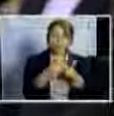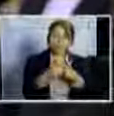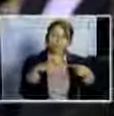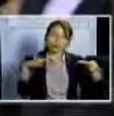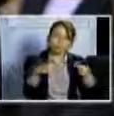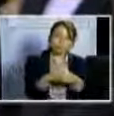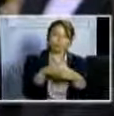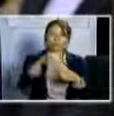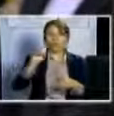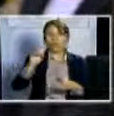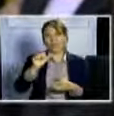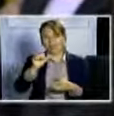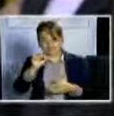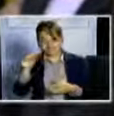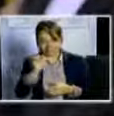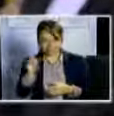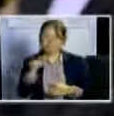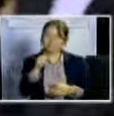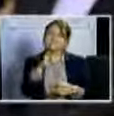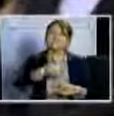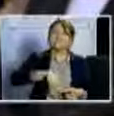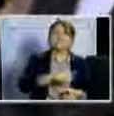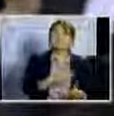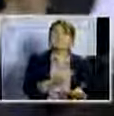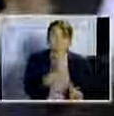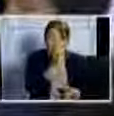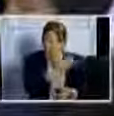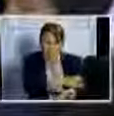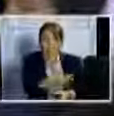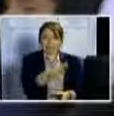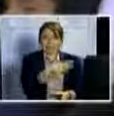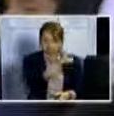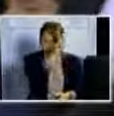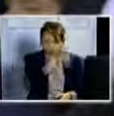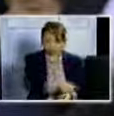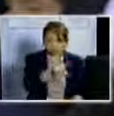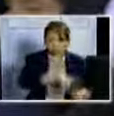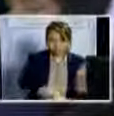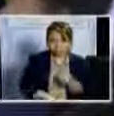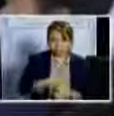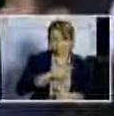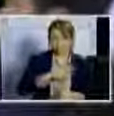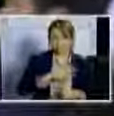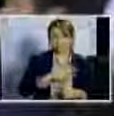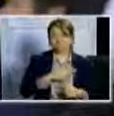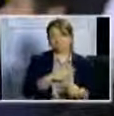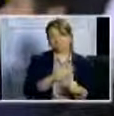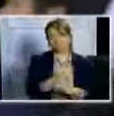hoy en día? El hecho de que ya tengan armas ya nucleares y de